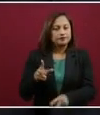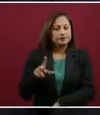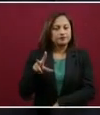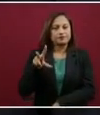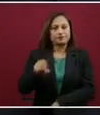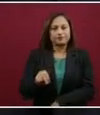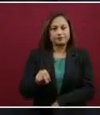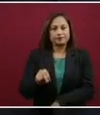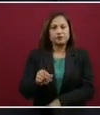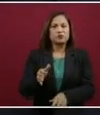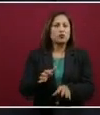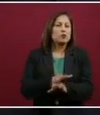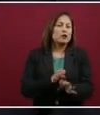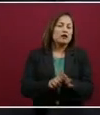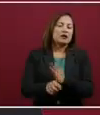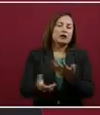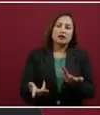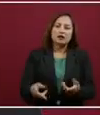parques,